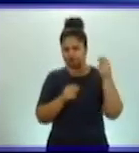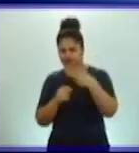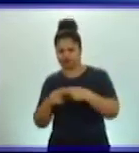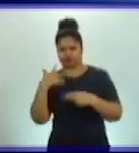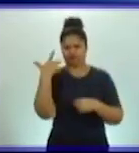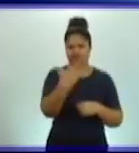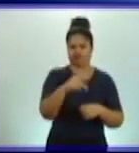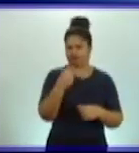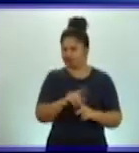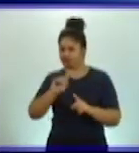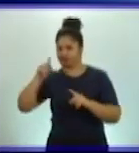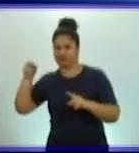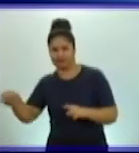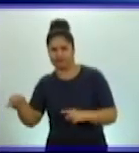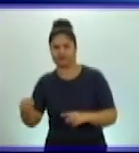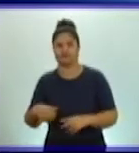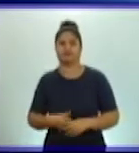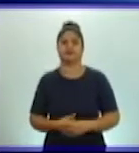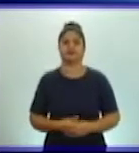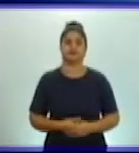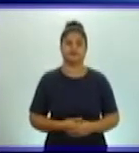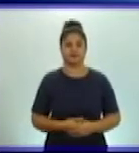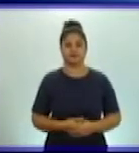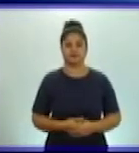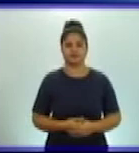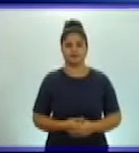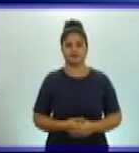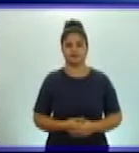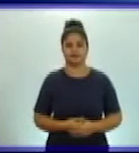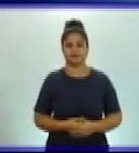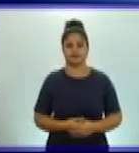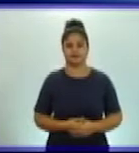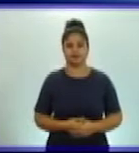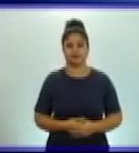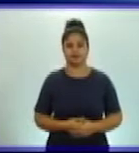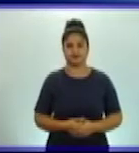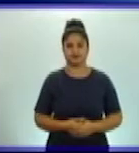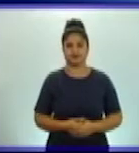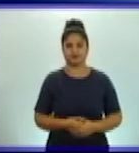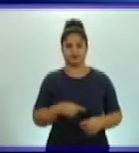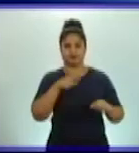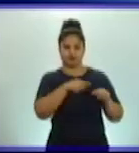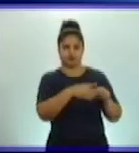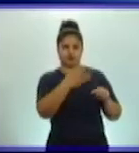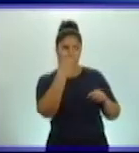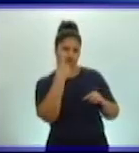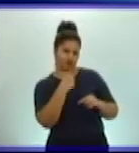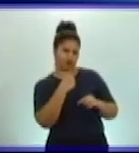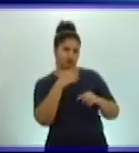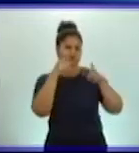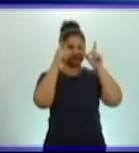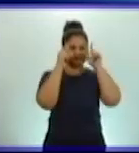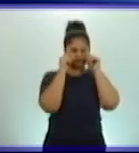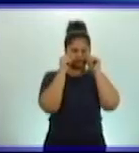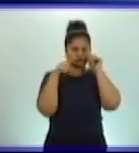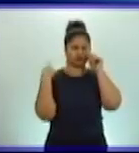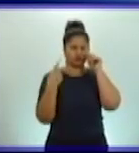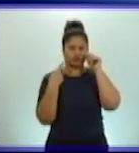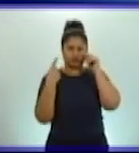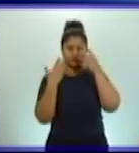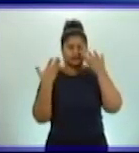vida del hombre de Latinoamérica. Y nos dijeron, cierren los ojos y recen. Sencillamente querían